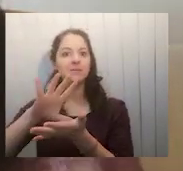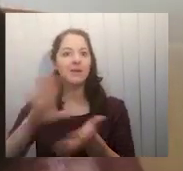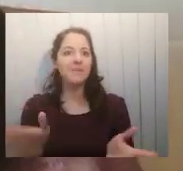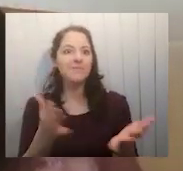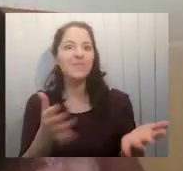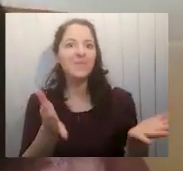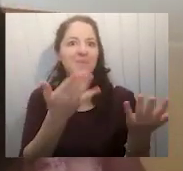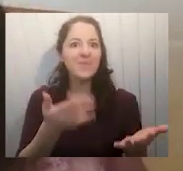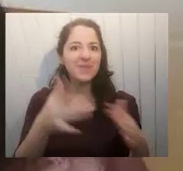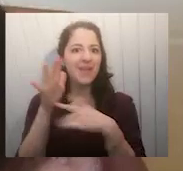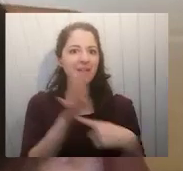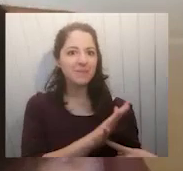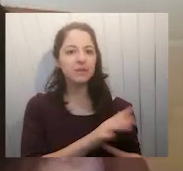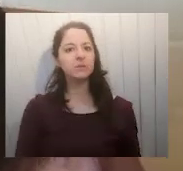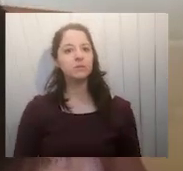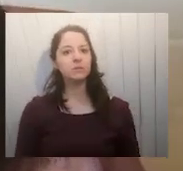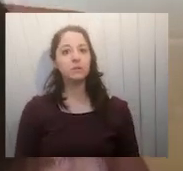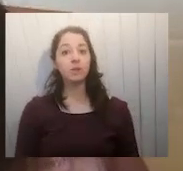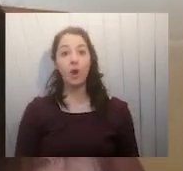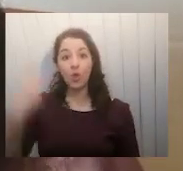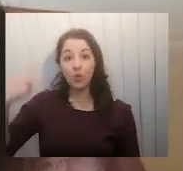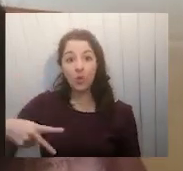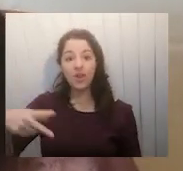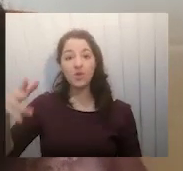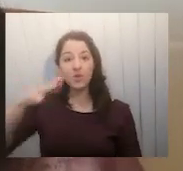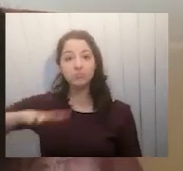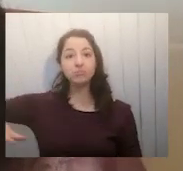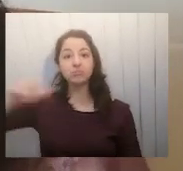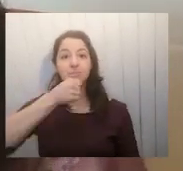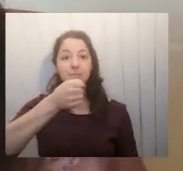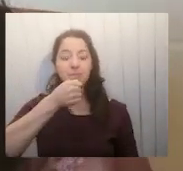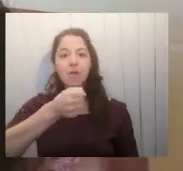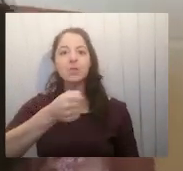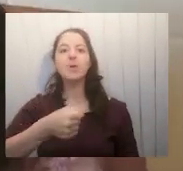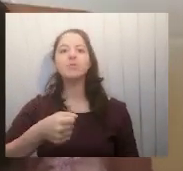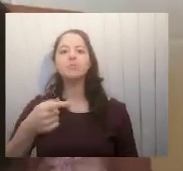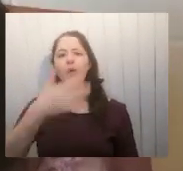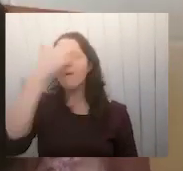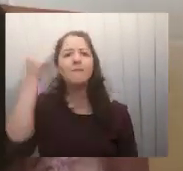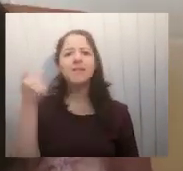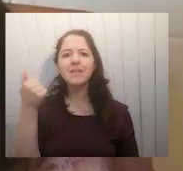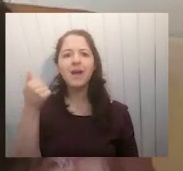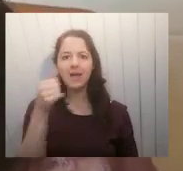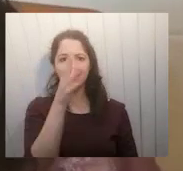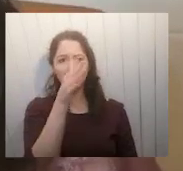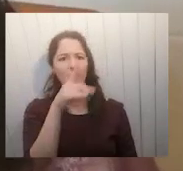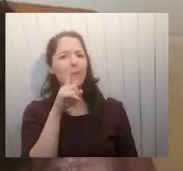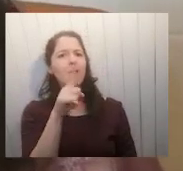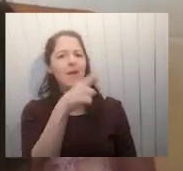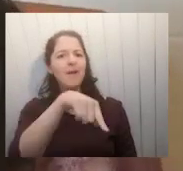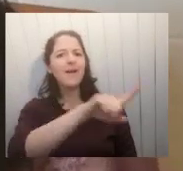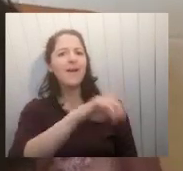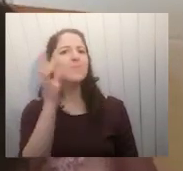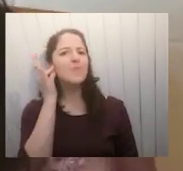medios parecen olvidar que se burlan de las protagonistas de una revuelta histórica, que se